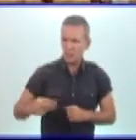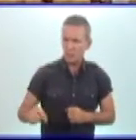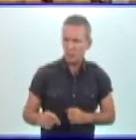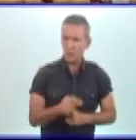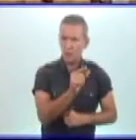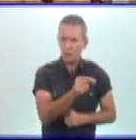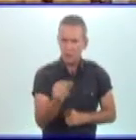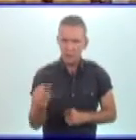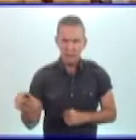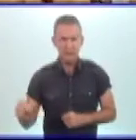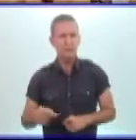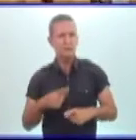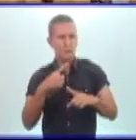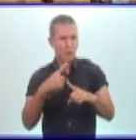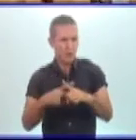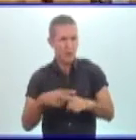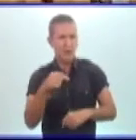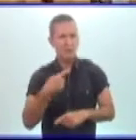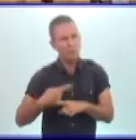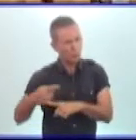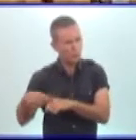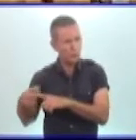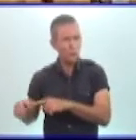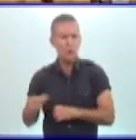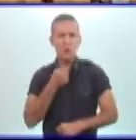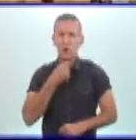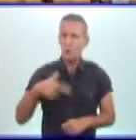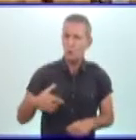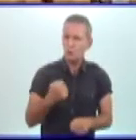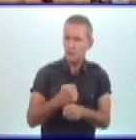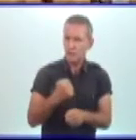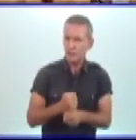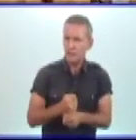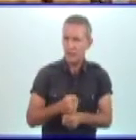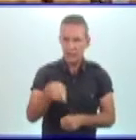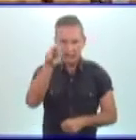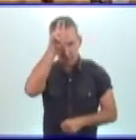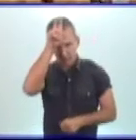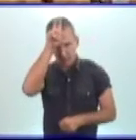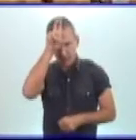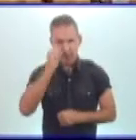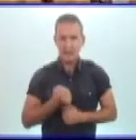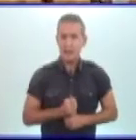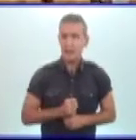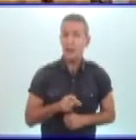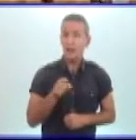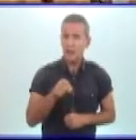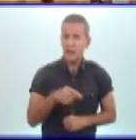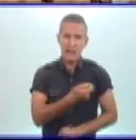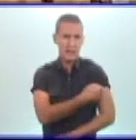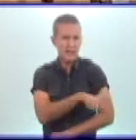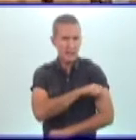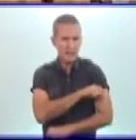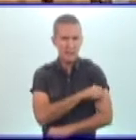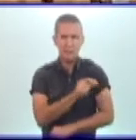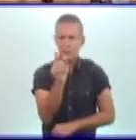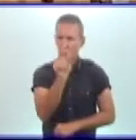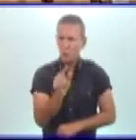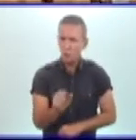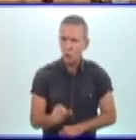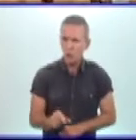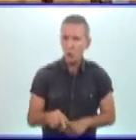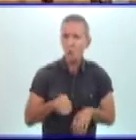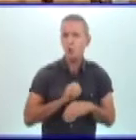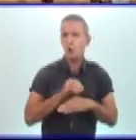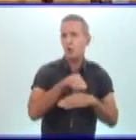humanos sobre otros. Y un ejemplo que trabajamos fue Egipto, aquella gran civilización con aquel río que se desbordaba y en